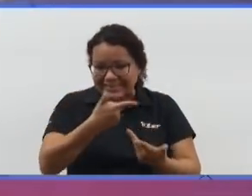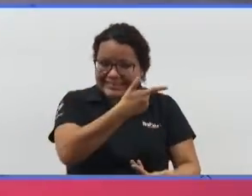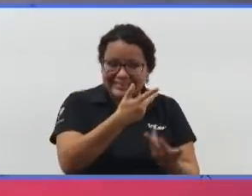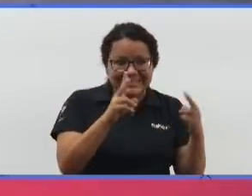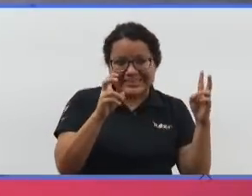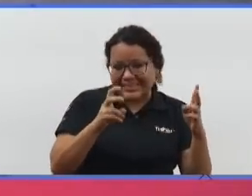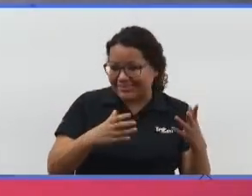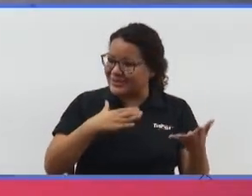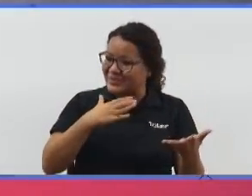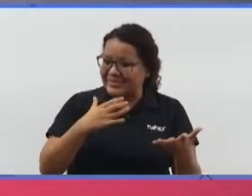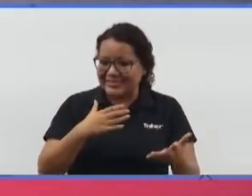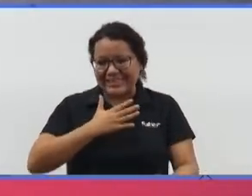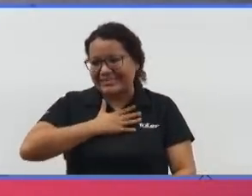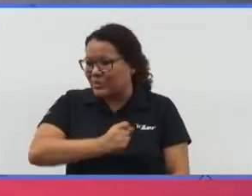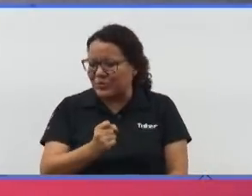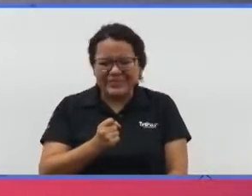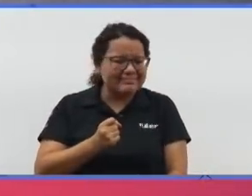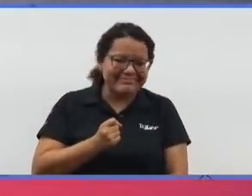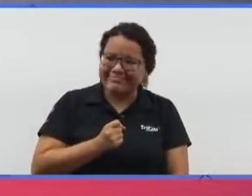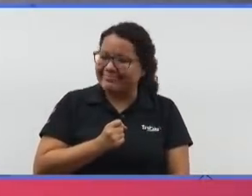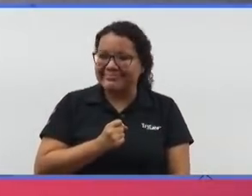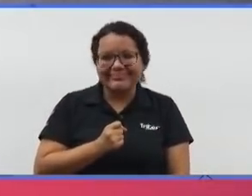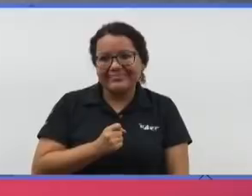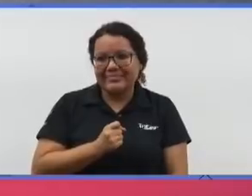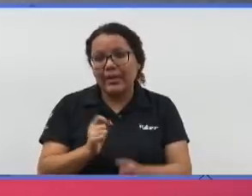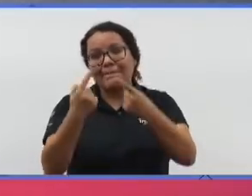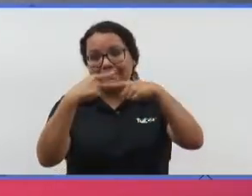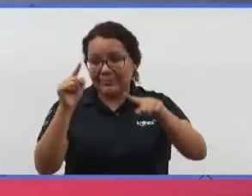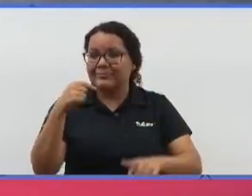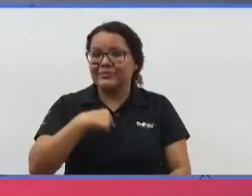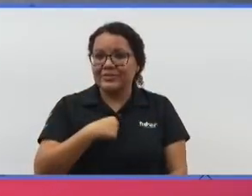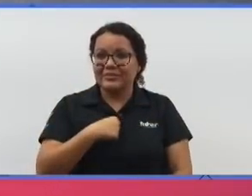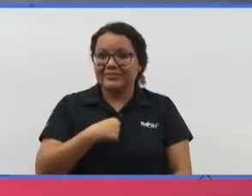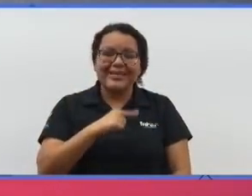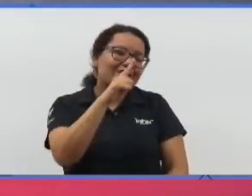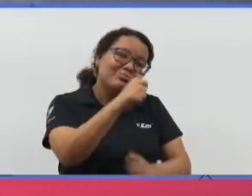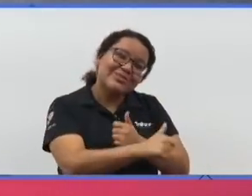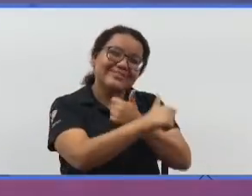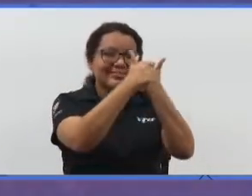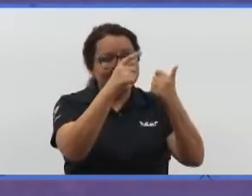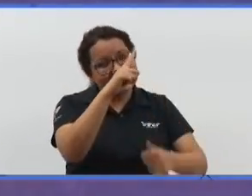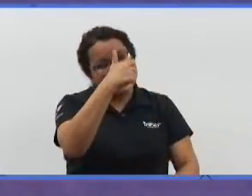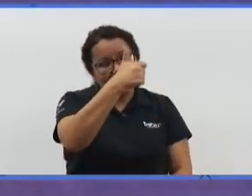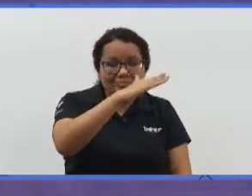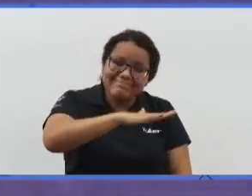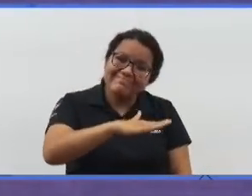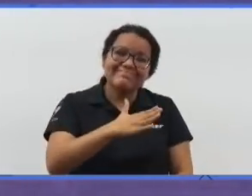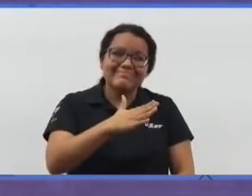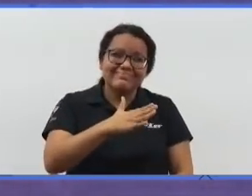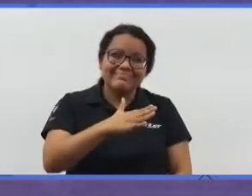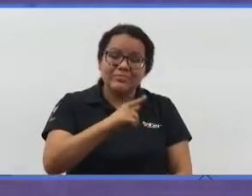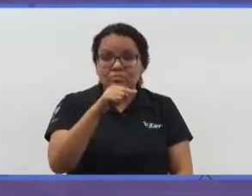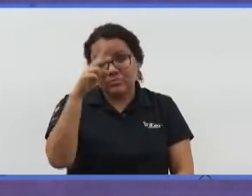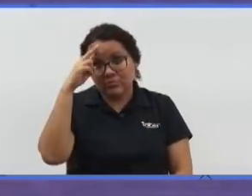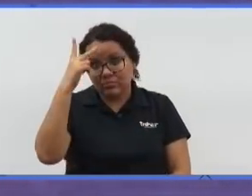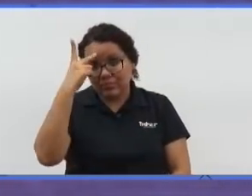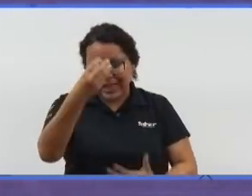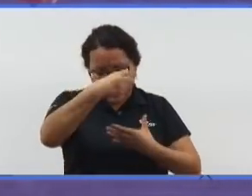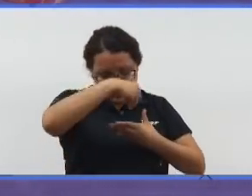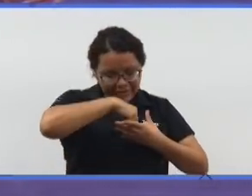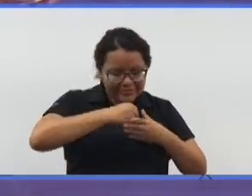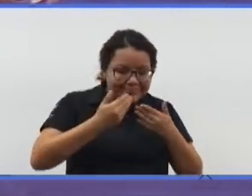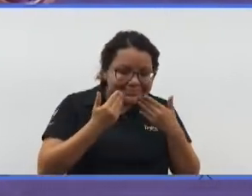no es agradable sin embargo tenía que ser buenos días buenas tardes porque el gozo del